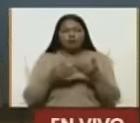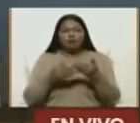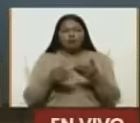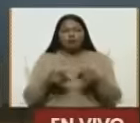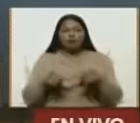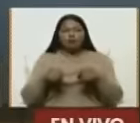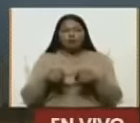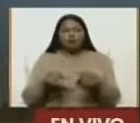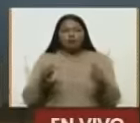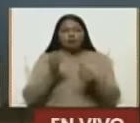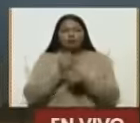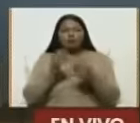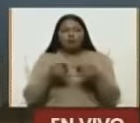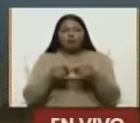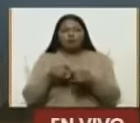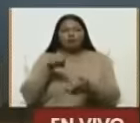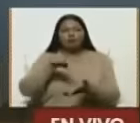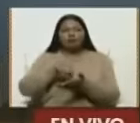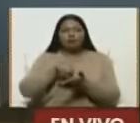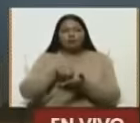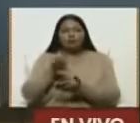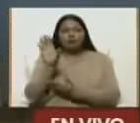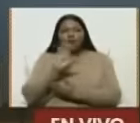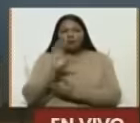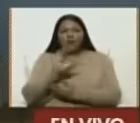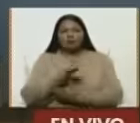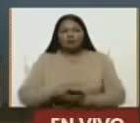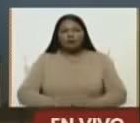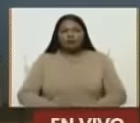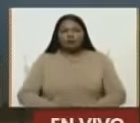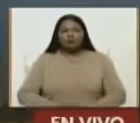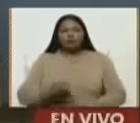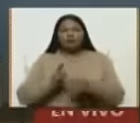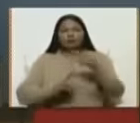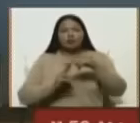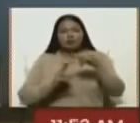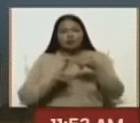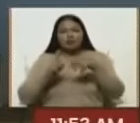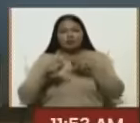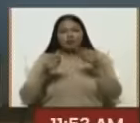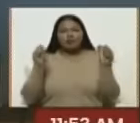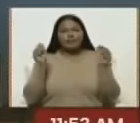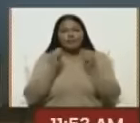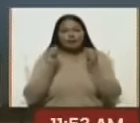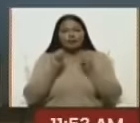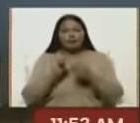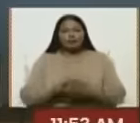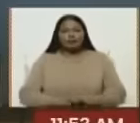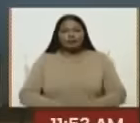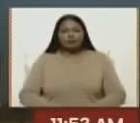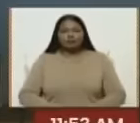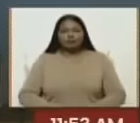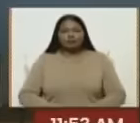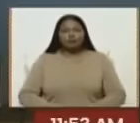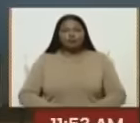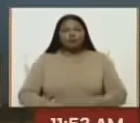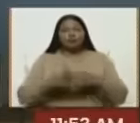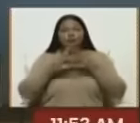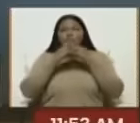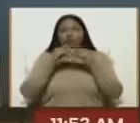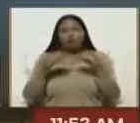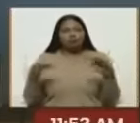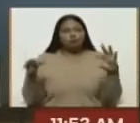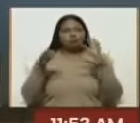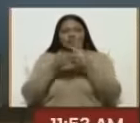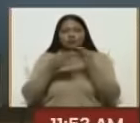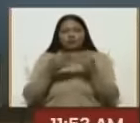inmueble ubicado en la ciudad de Caracas, uno en Táchira y uno en Mérida, ellos todos vinculados